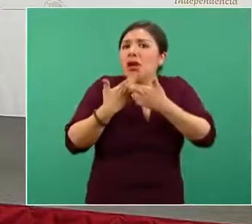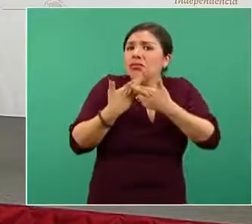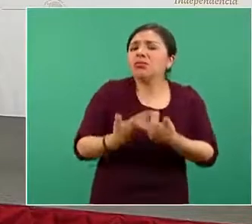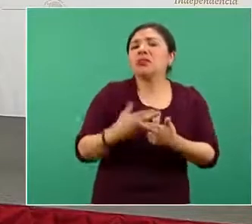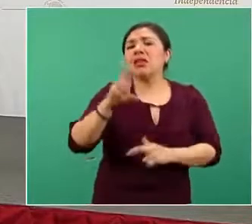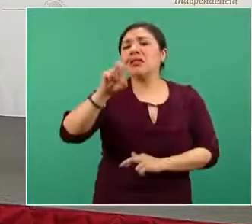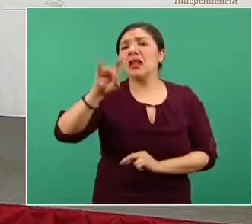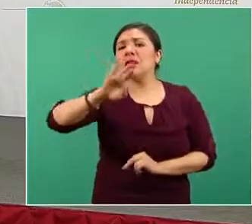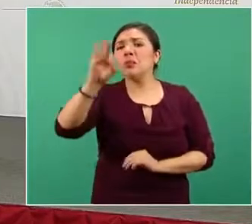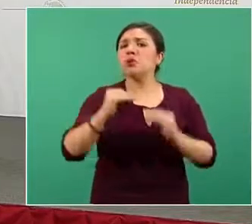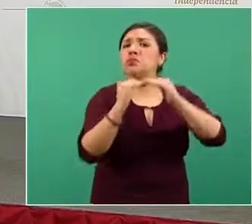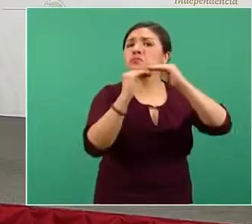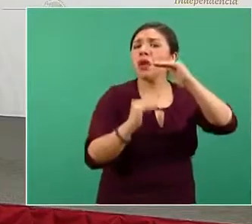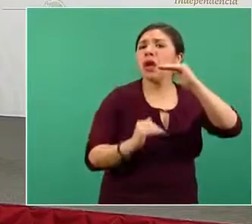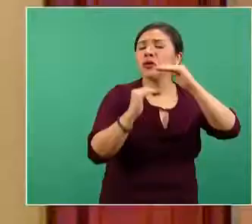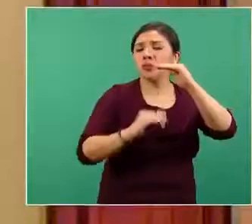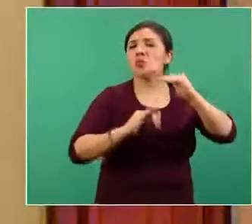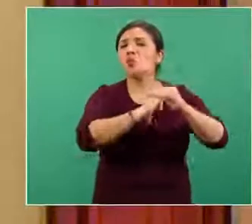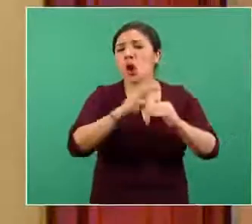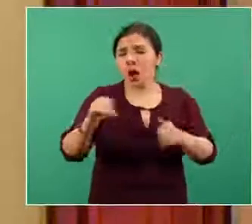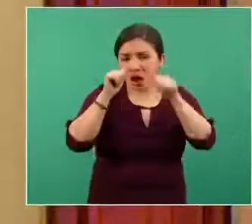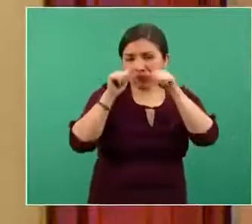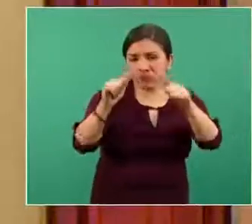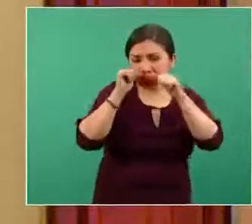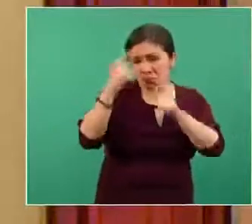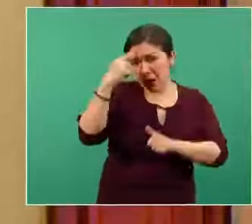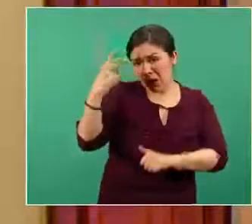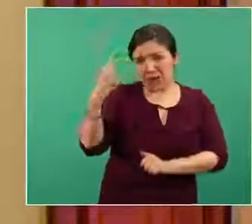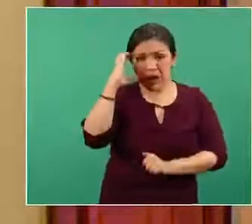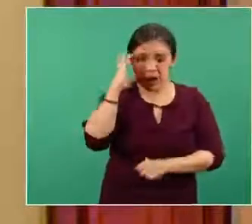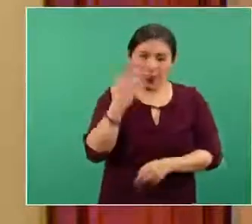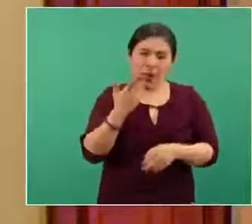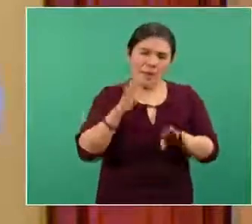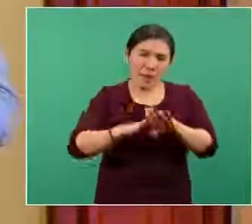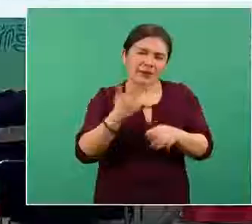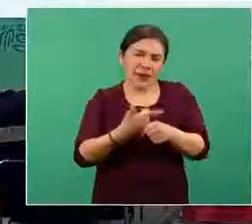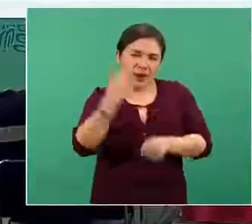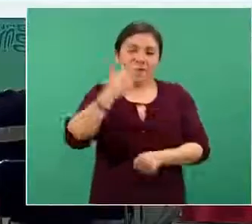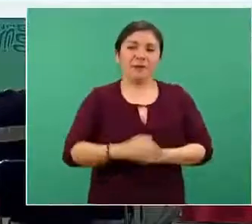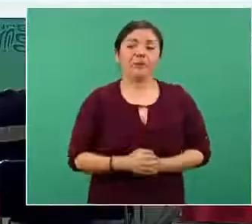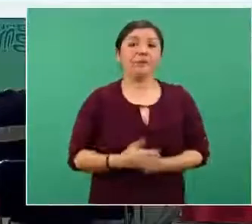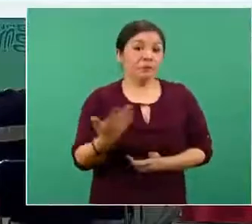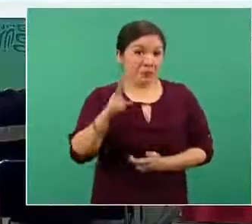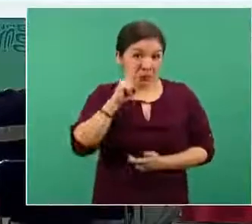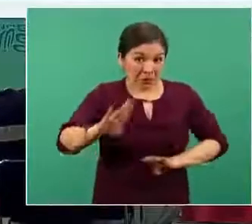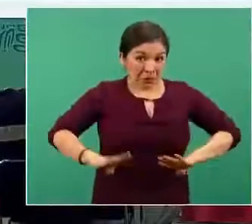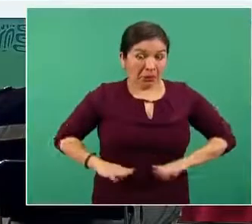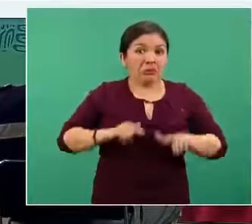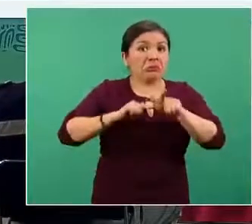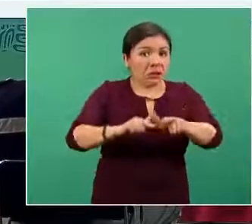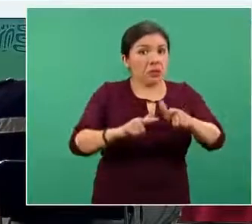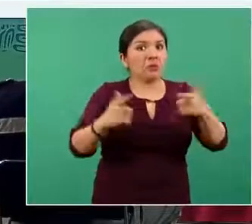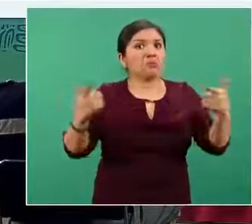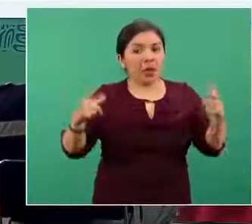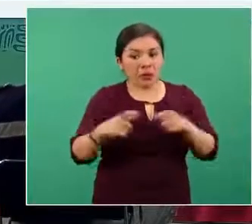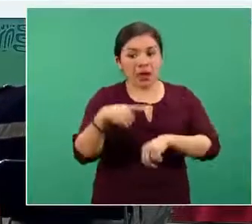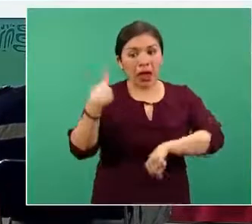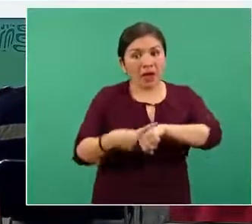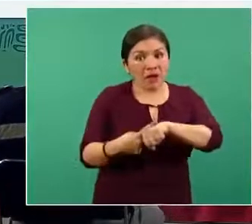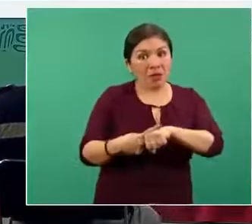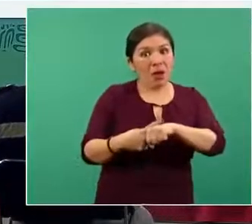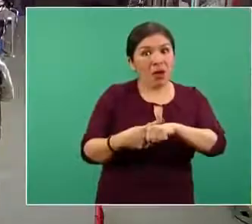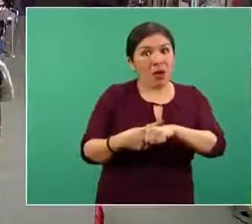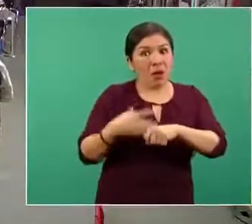del 30% de ocupación de este tipo de camas. Entonces se mantiene la tendencia descendente de la carga de enfermedad